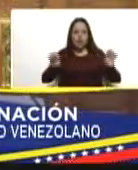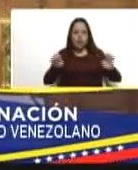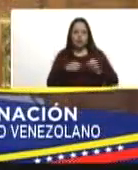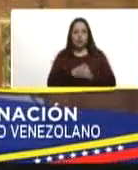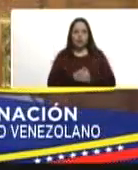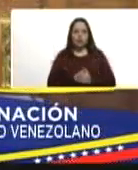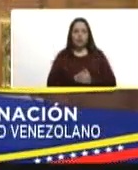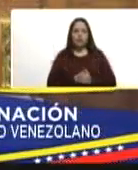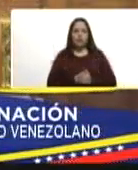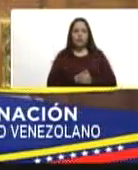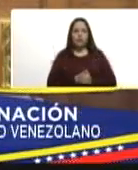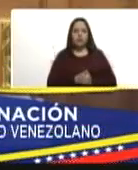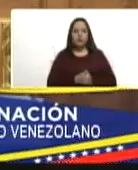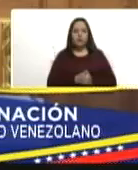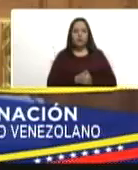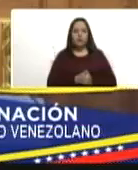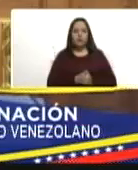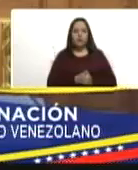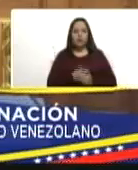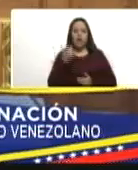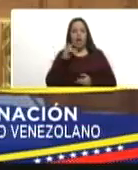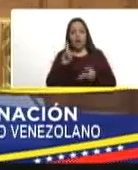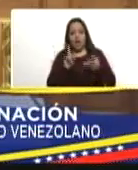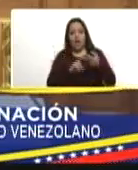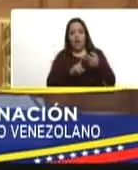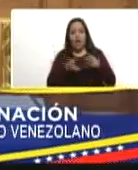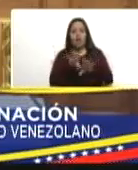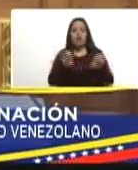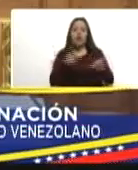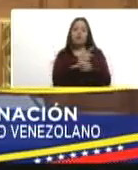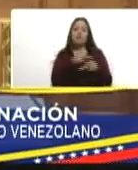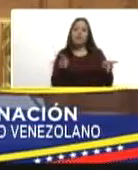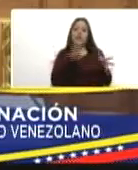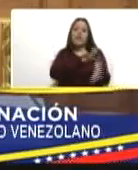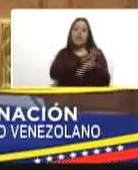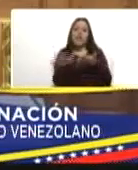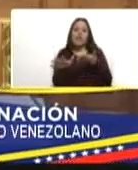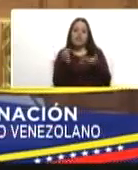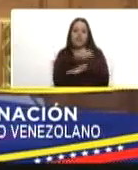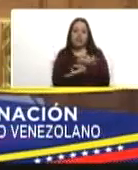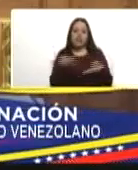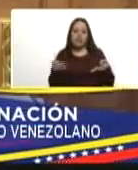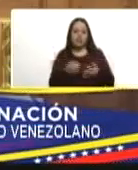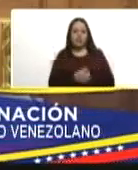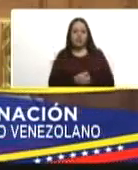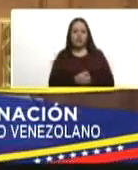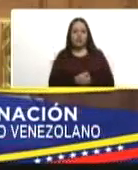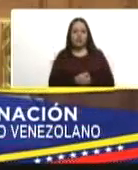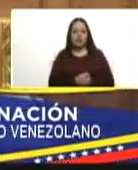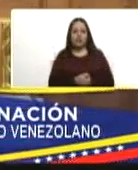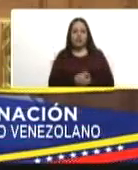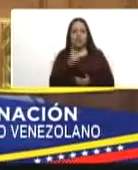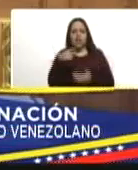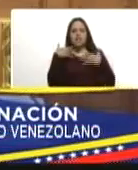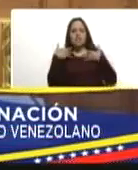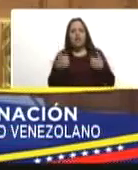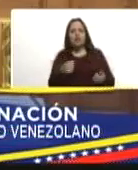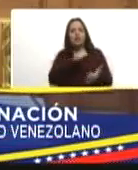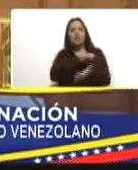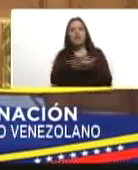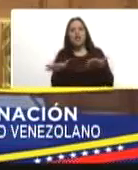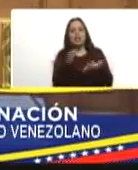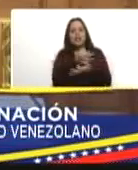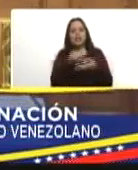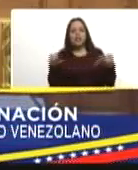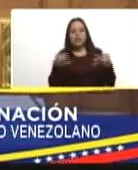Educación tenemos la educación pública gratuita y de calidad la salud pública gratuita de